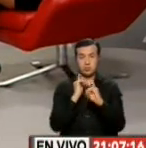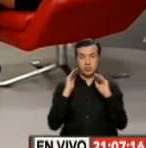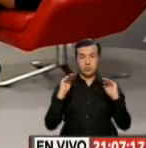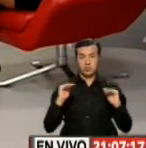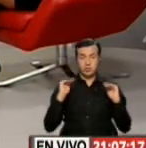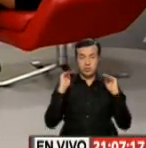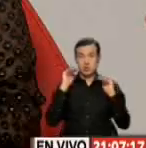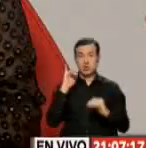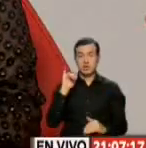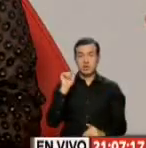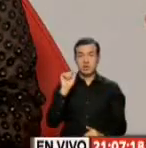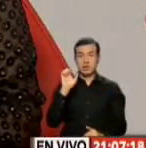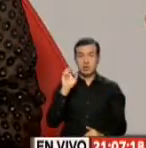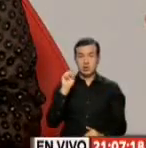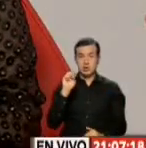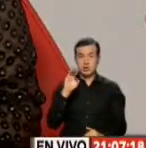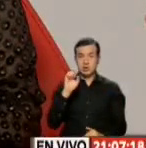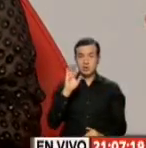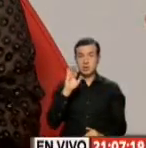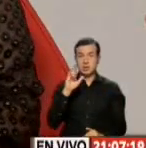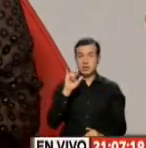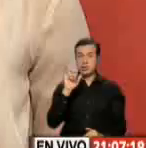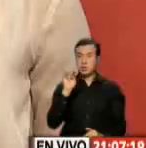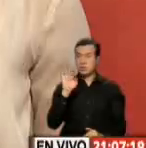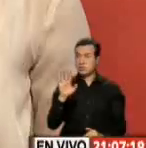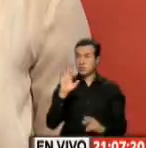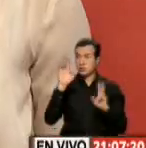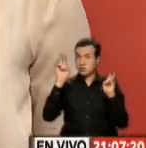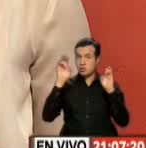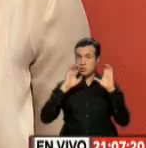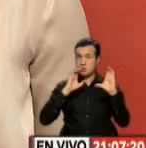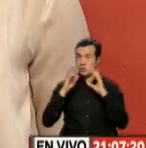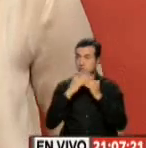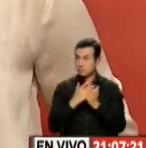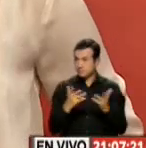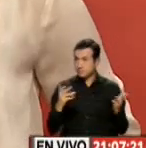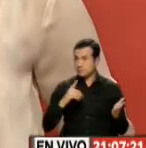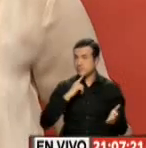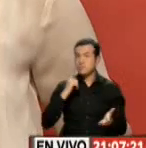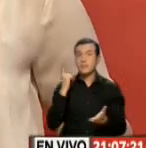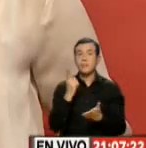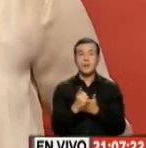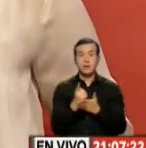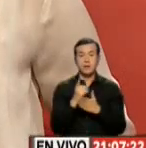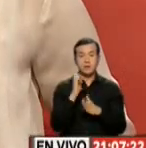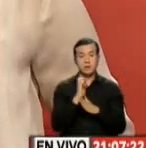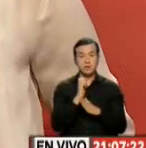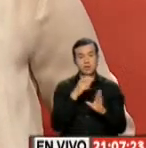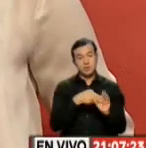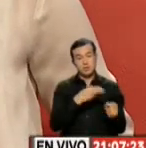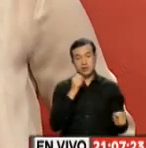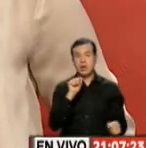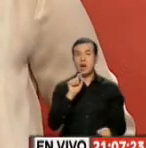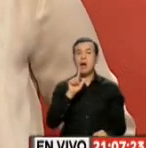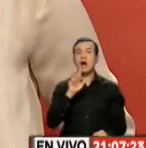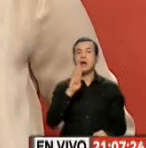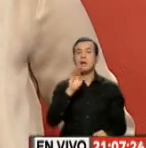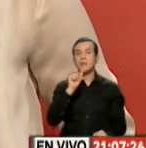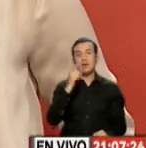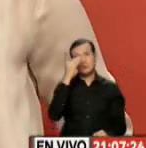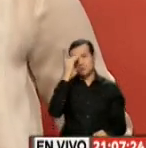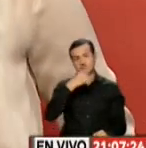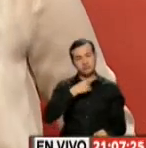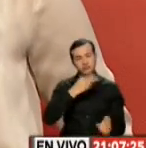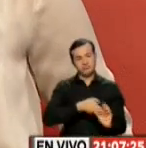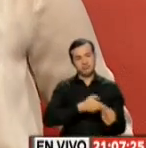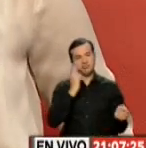Estudios Nacionales IAEN, Catalina Barreiro. El tema que trataremos con ella, por supuesto, es la salida de Ecuador de la Alianza Bolivariana para los Pueblos de Nuestra